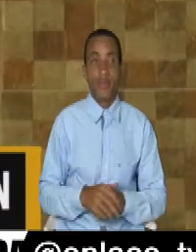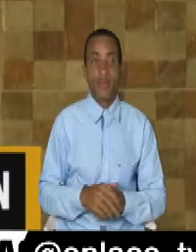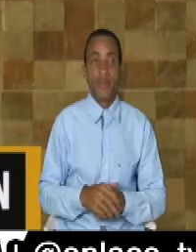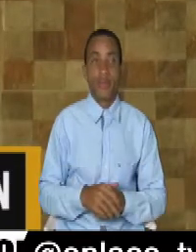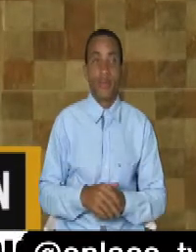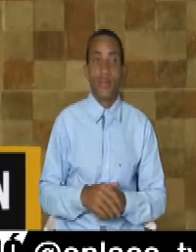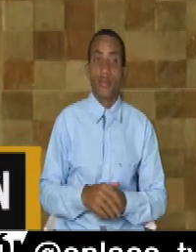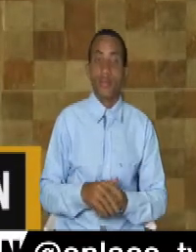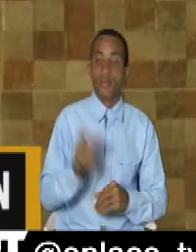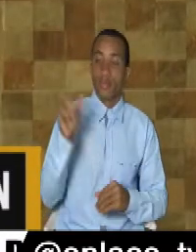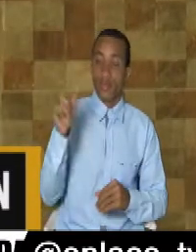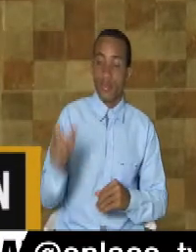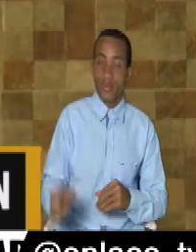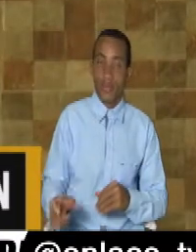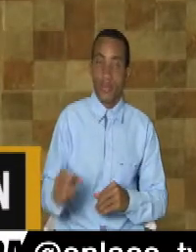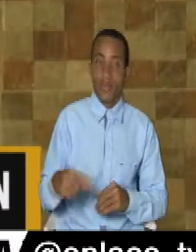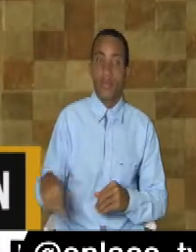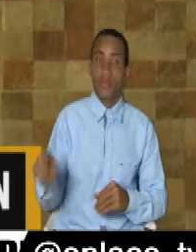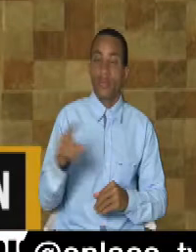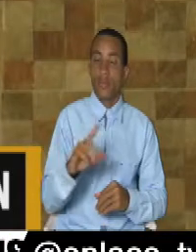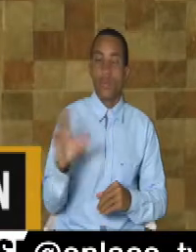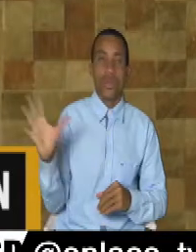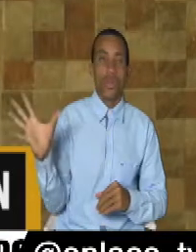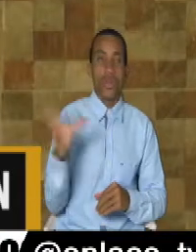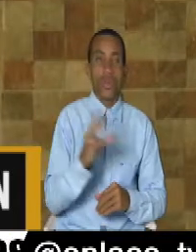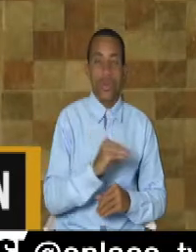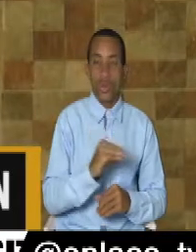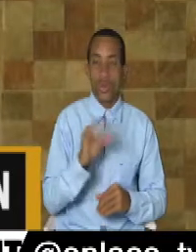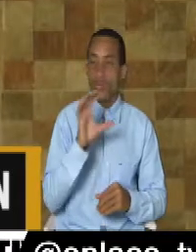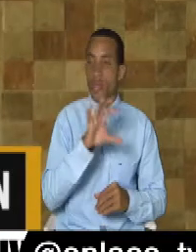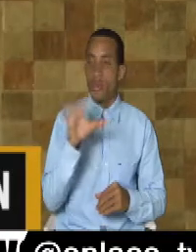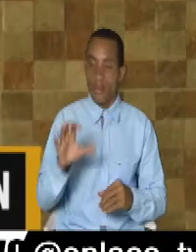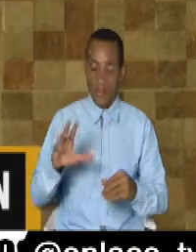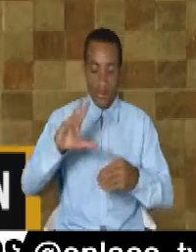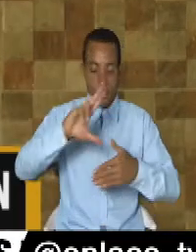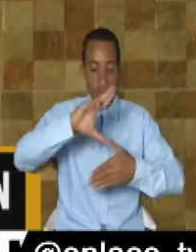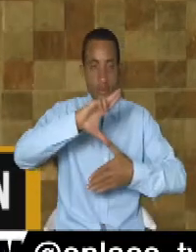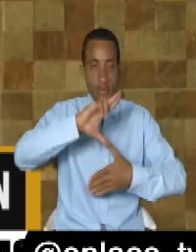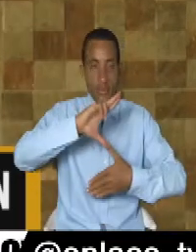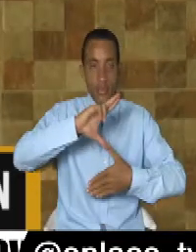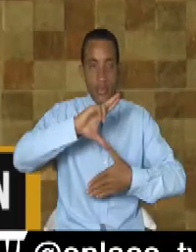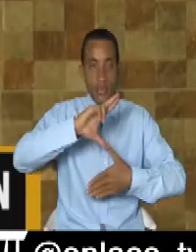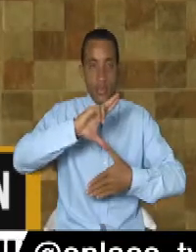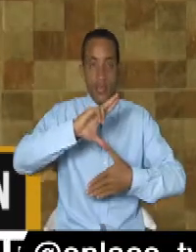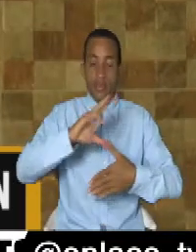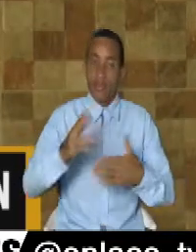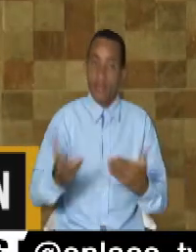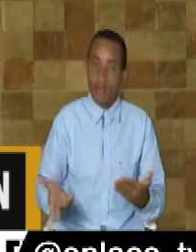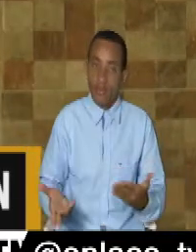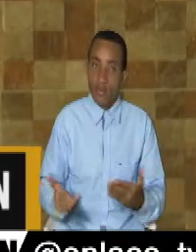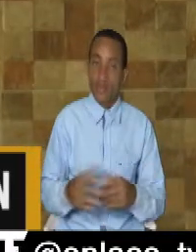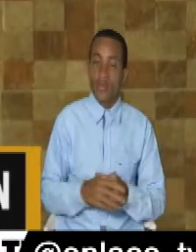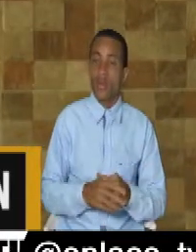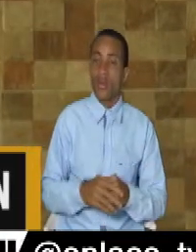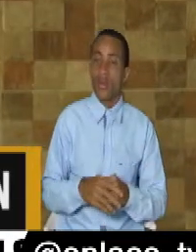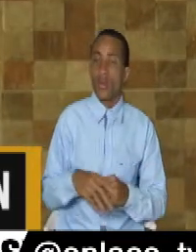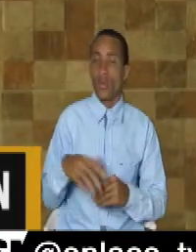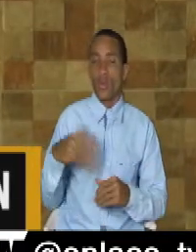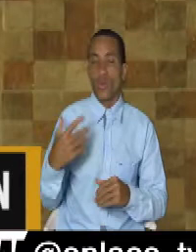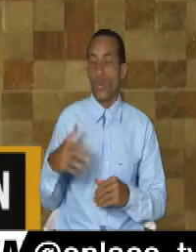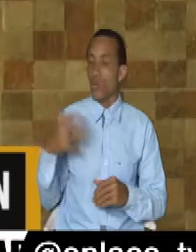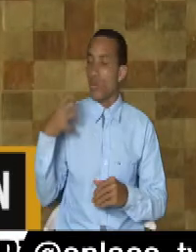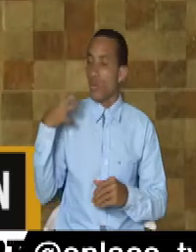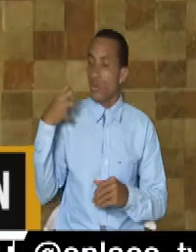esta devoción, en casi todos los países de América Latina, que han vivido momentos cruciales en sus historias, en